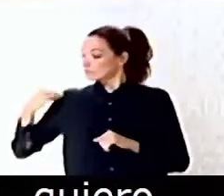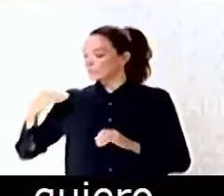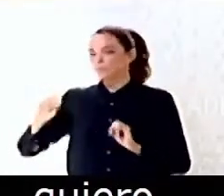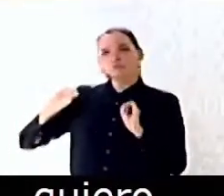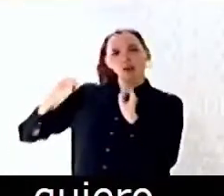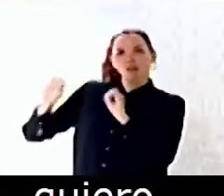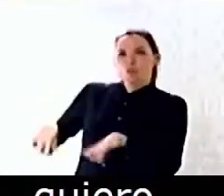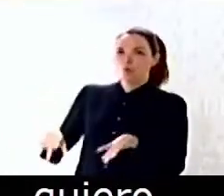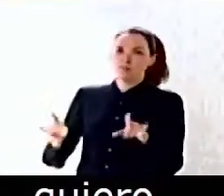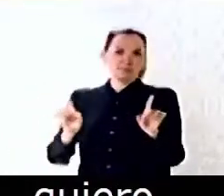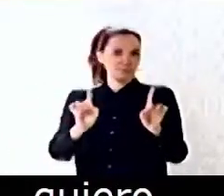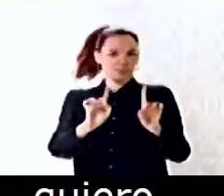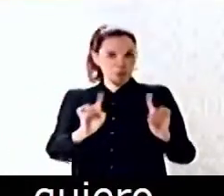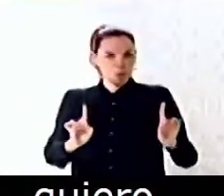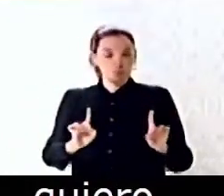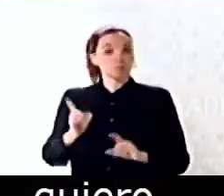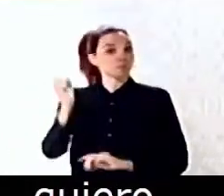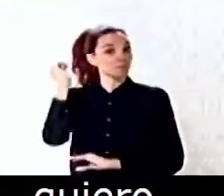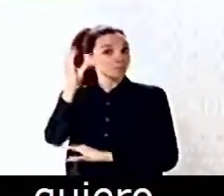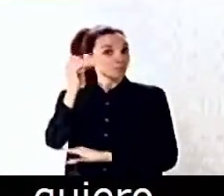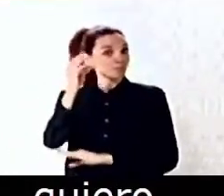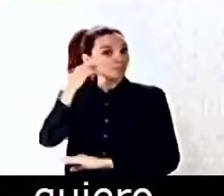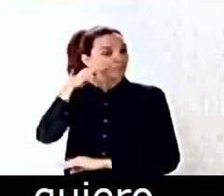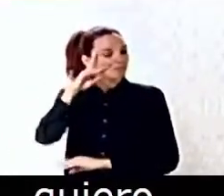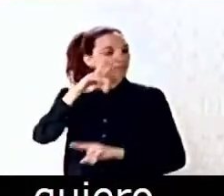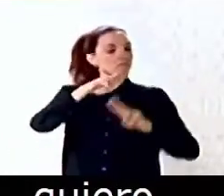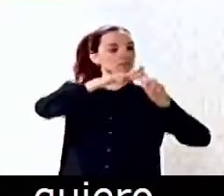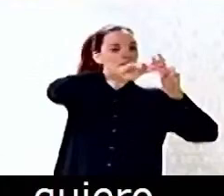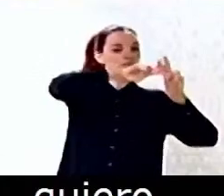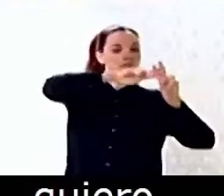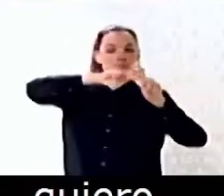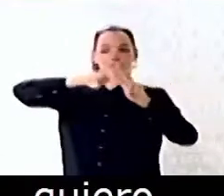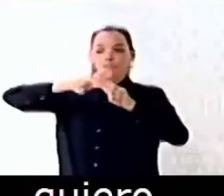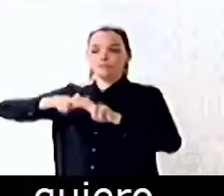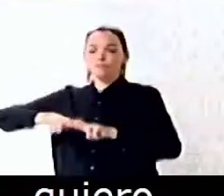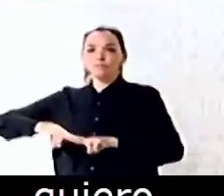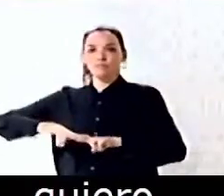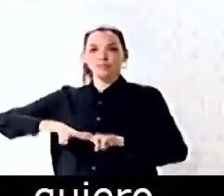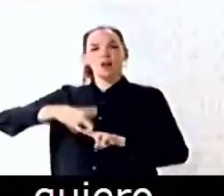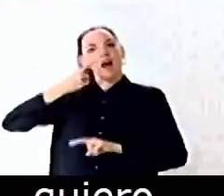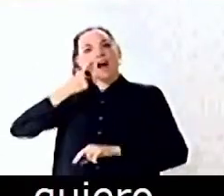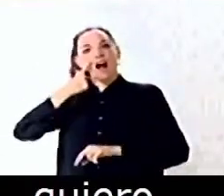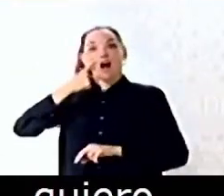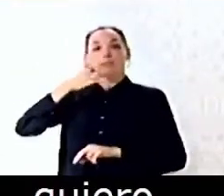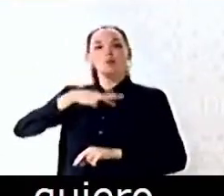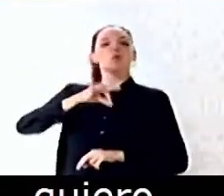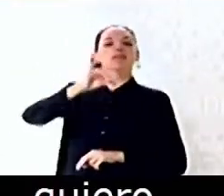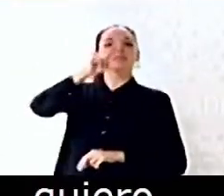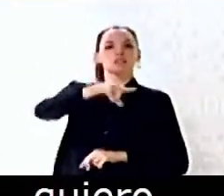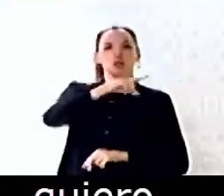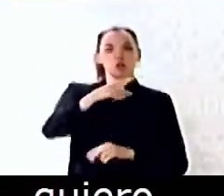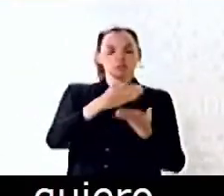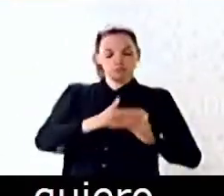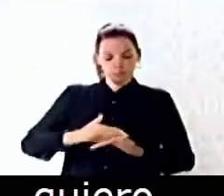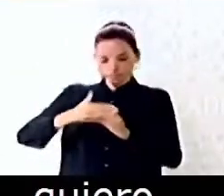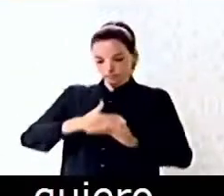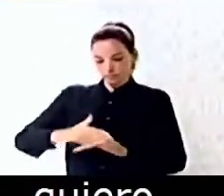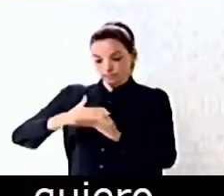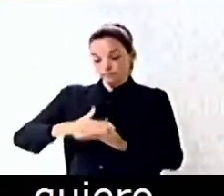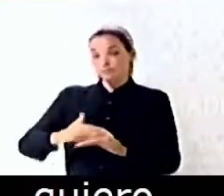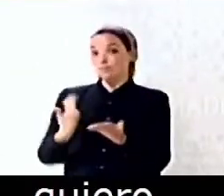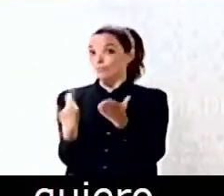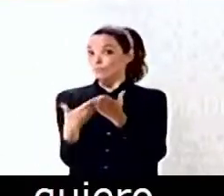Que la ponencia de vacunas está evaluando todos los grupos a los que se les pueda administrar tercera dosis. Y en cuanto haya